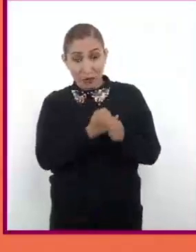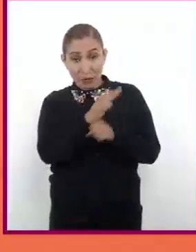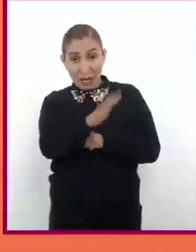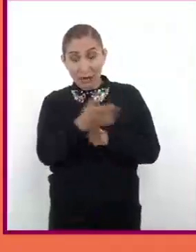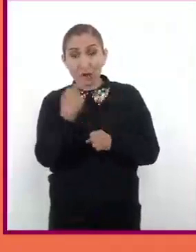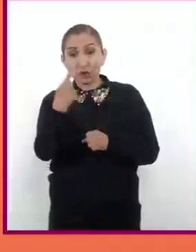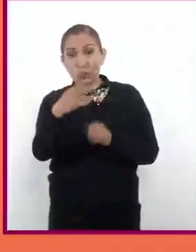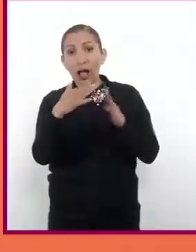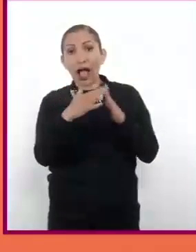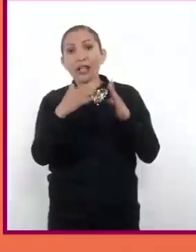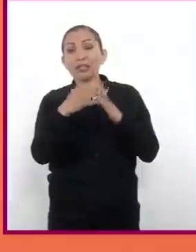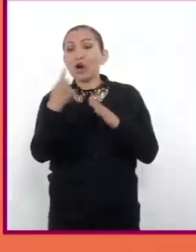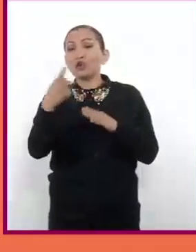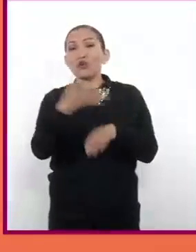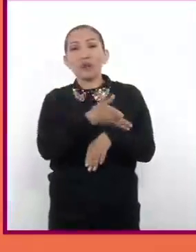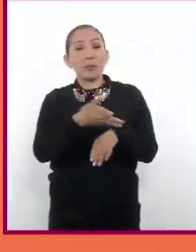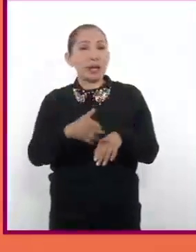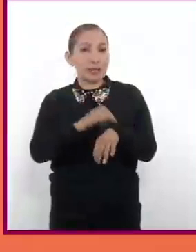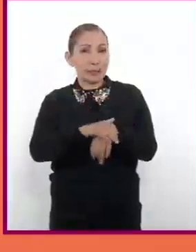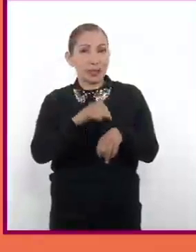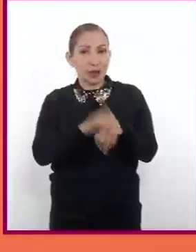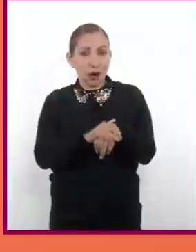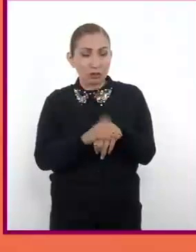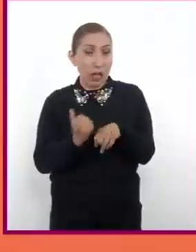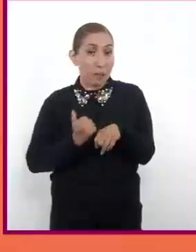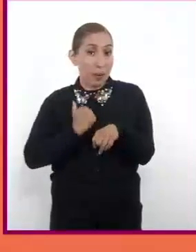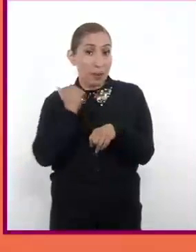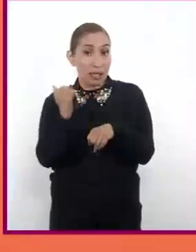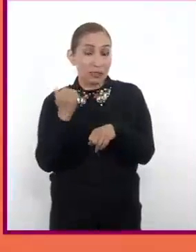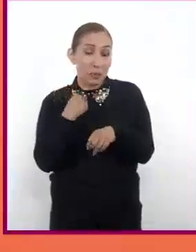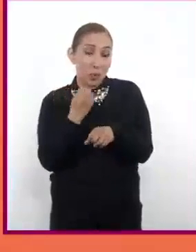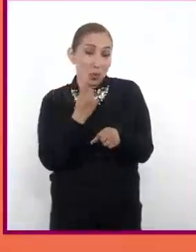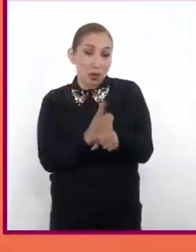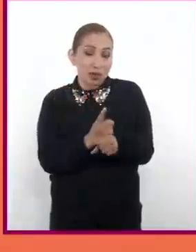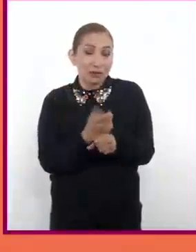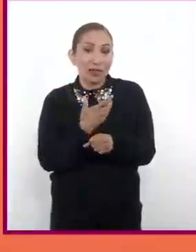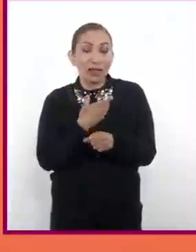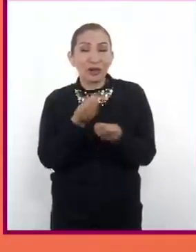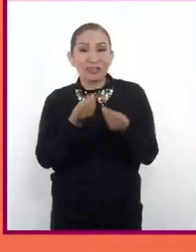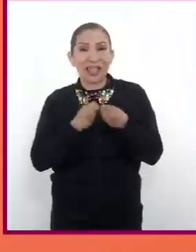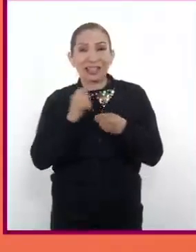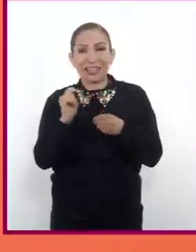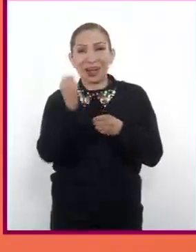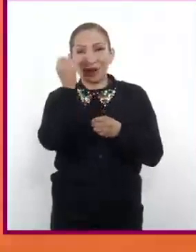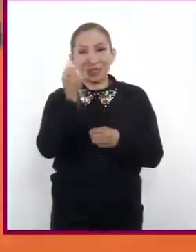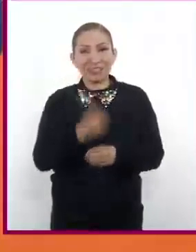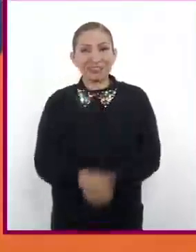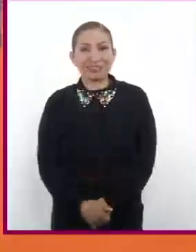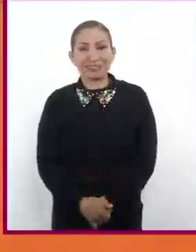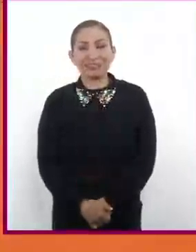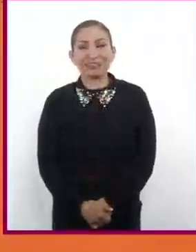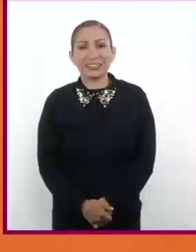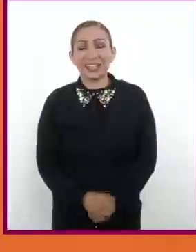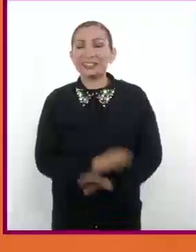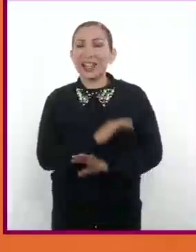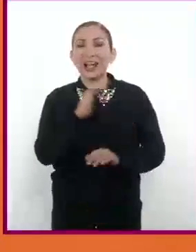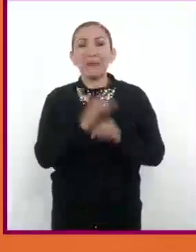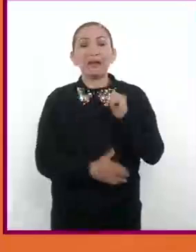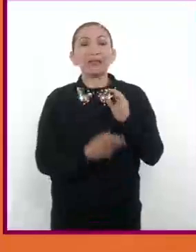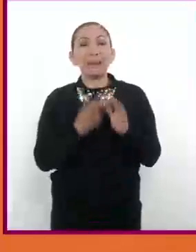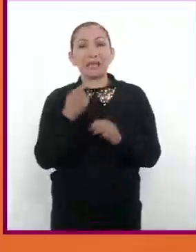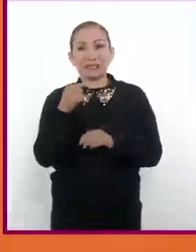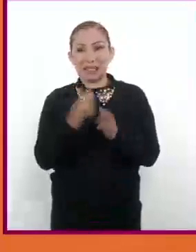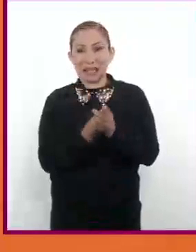información desde casa con su familia y amigos, aprovechando las oportunidades que nos brinda la tecnología. Llegamos al final